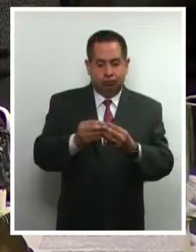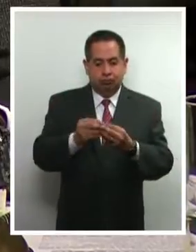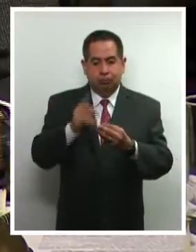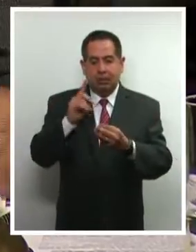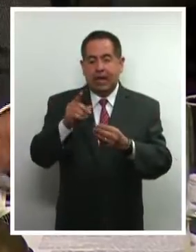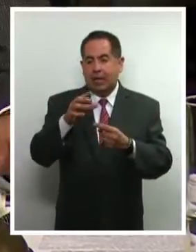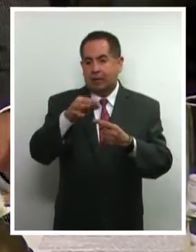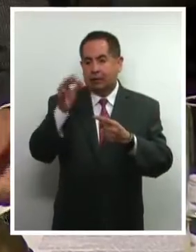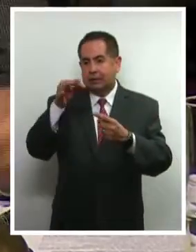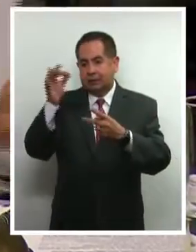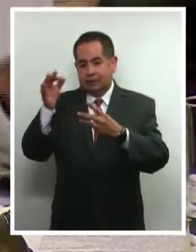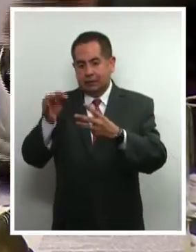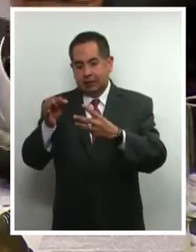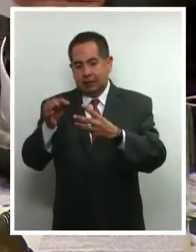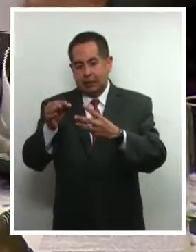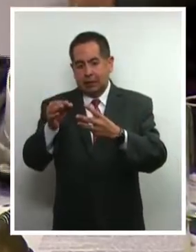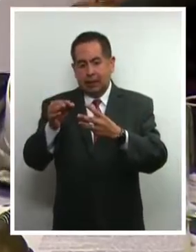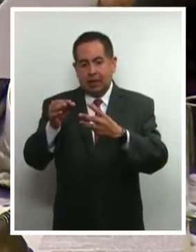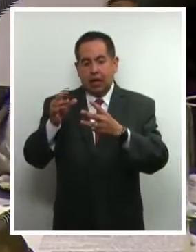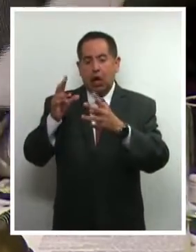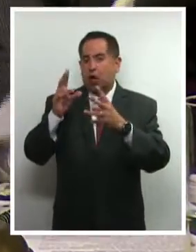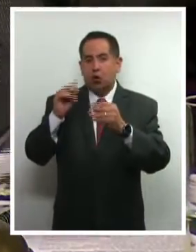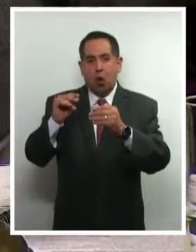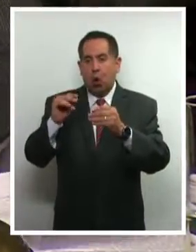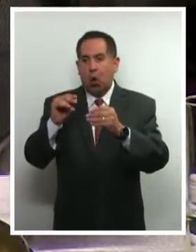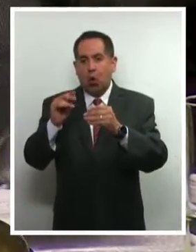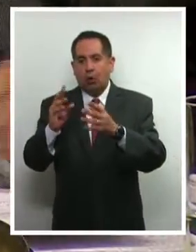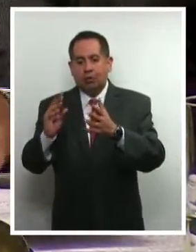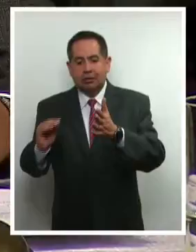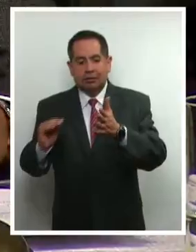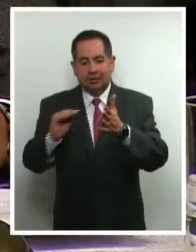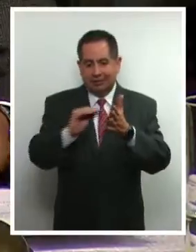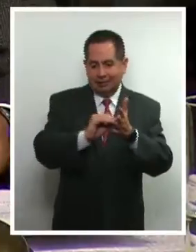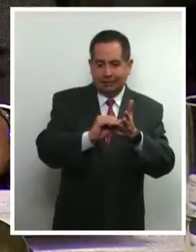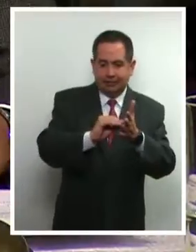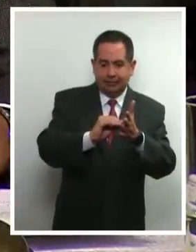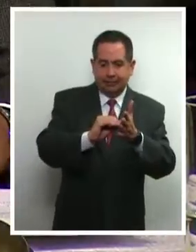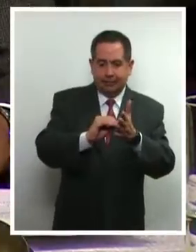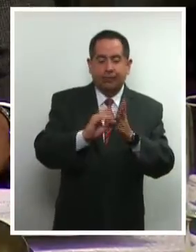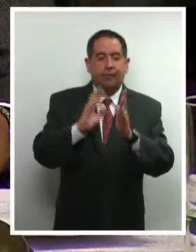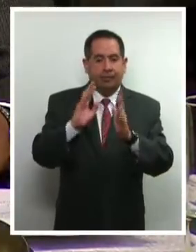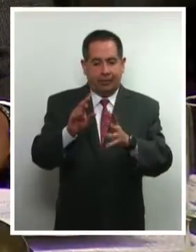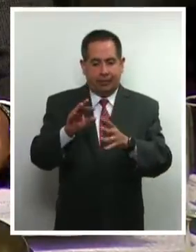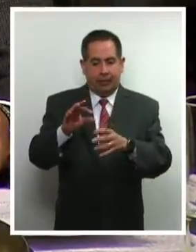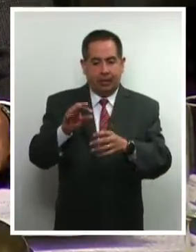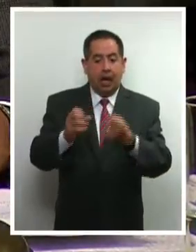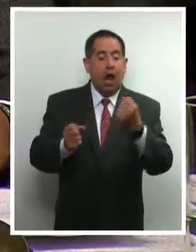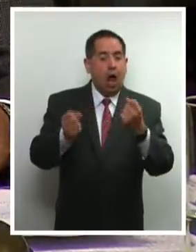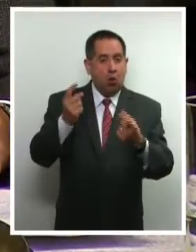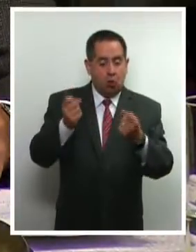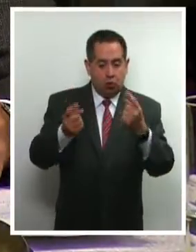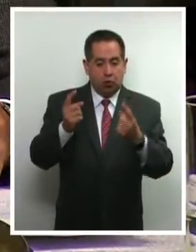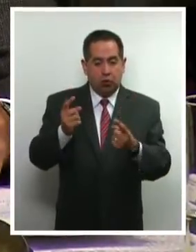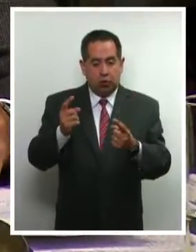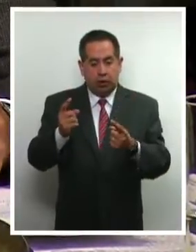fueron reservados, que no están contemplados y que fueron algunos de